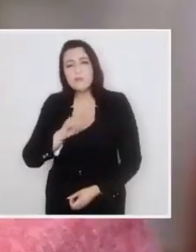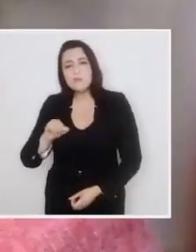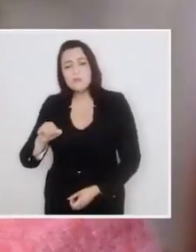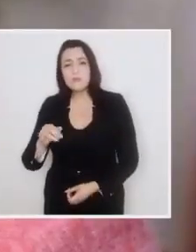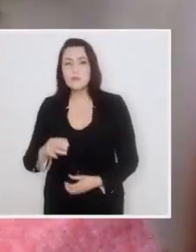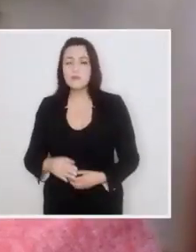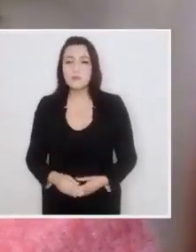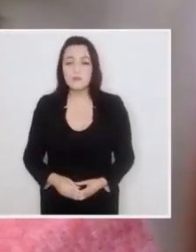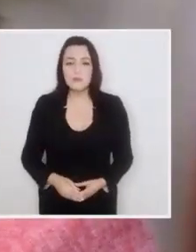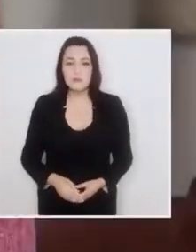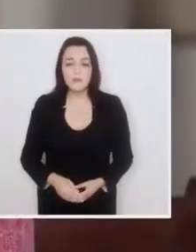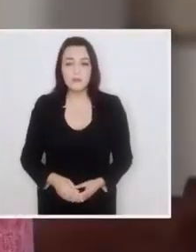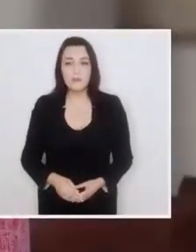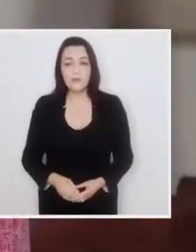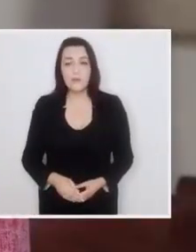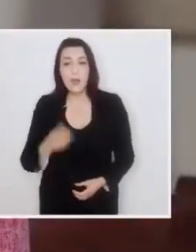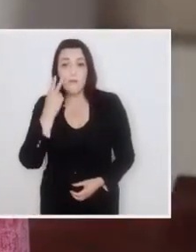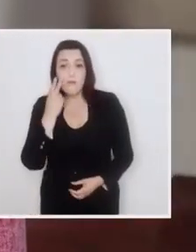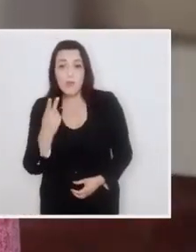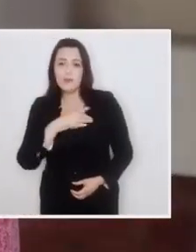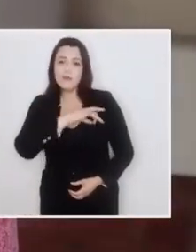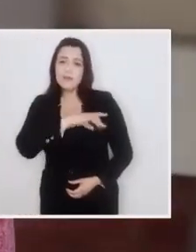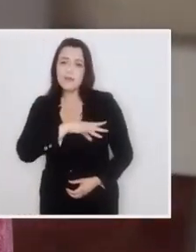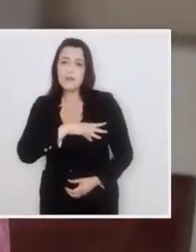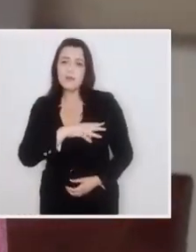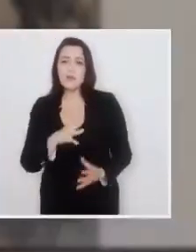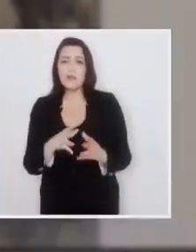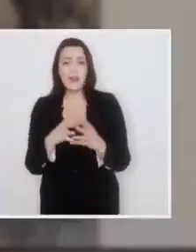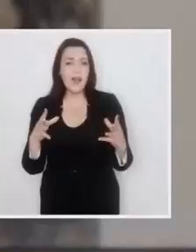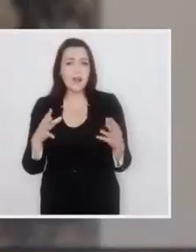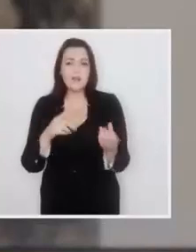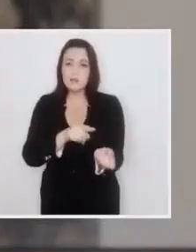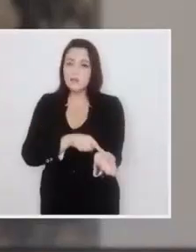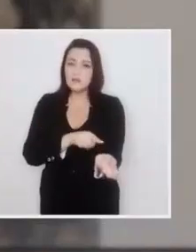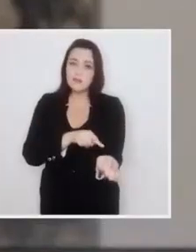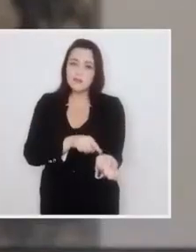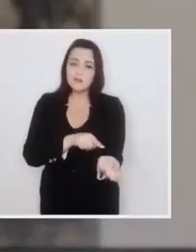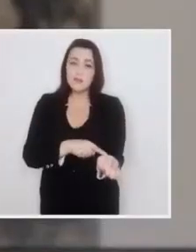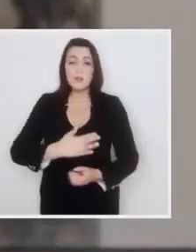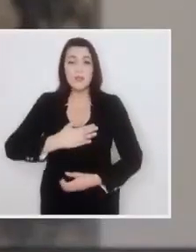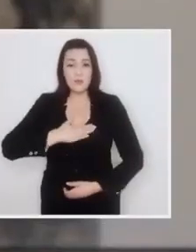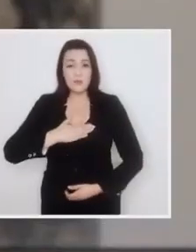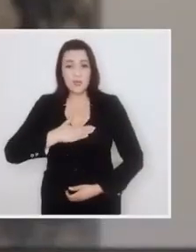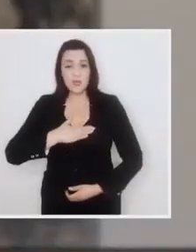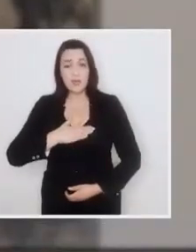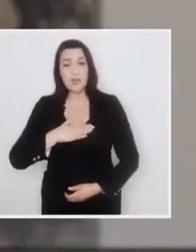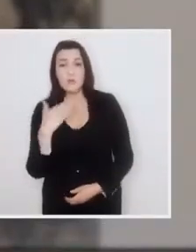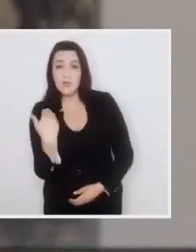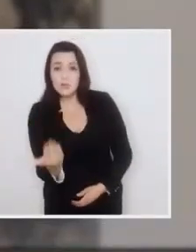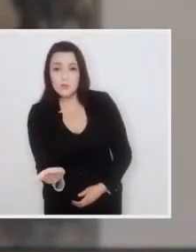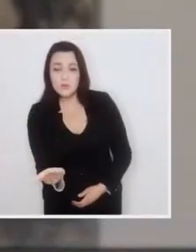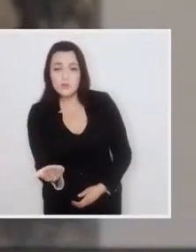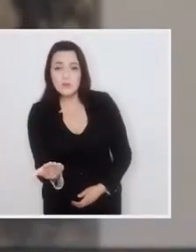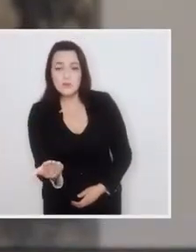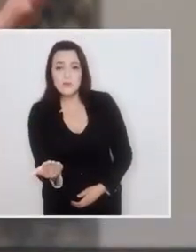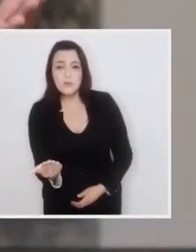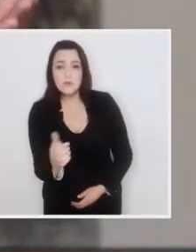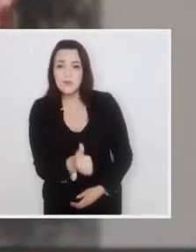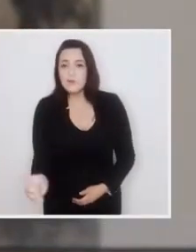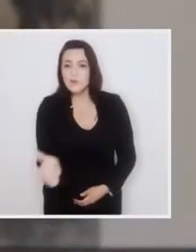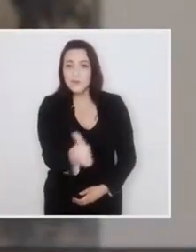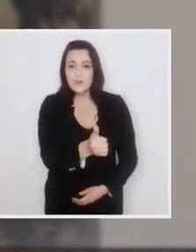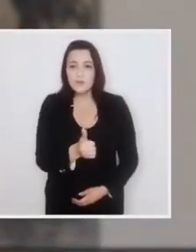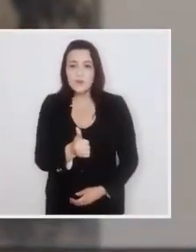mi familia? Y veo a Chile como una gran familia, como la mía, como la suya, como